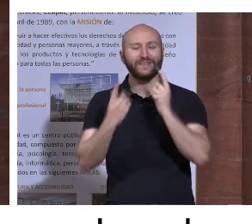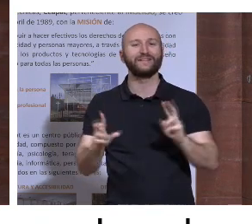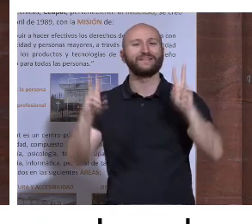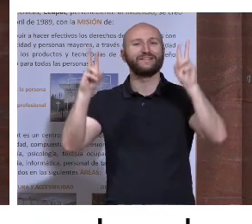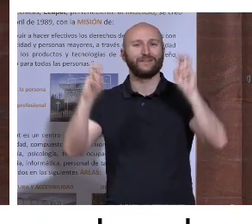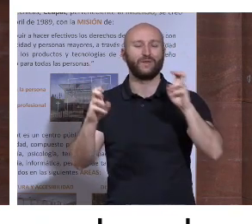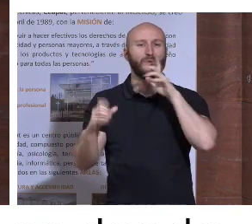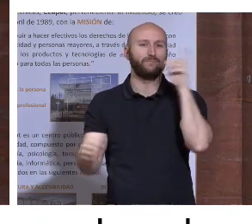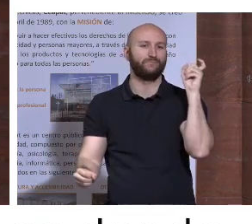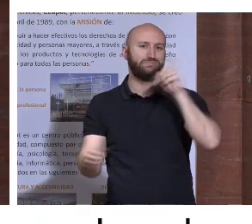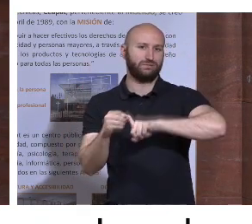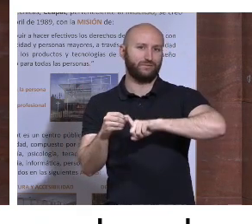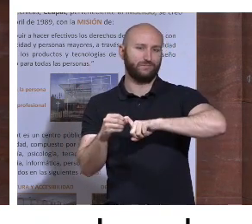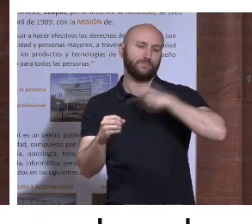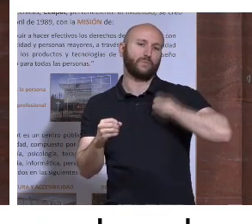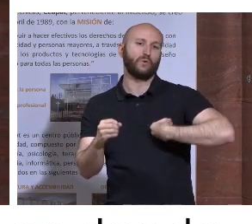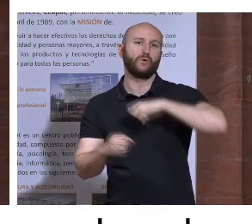de la participación de las personas